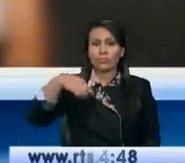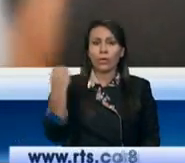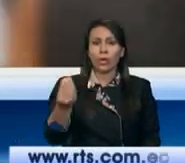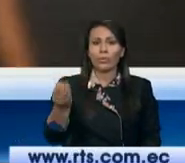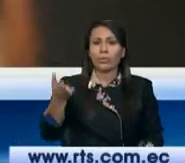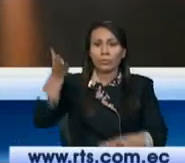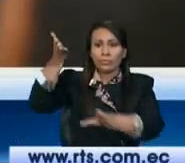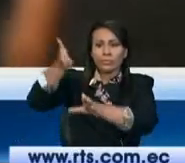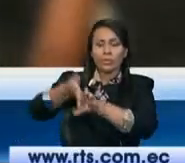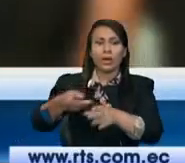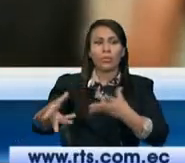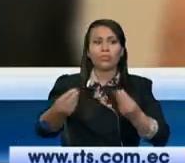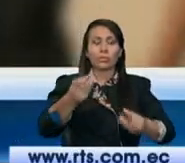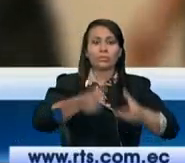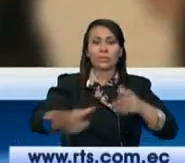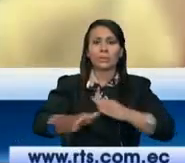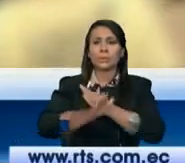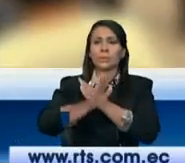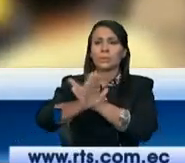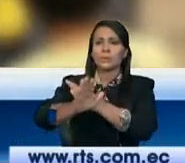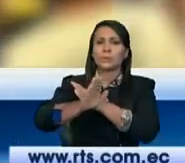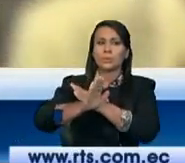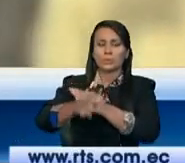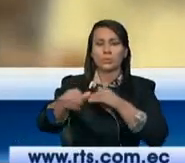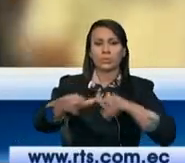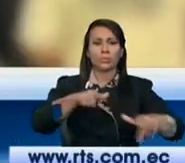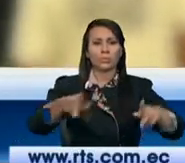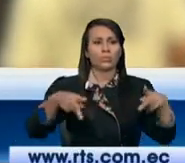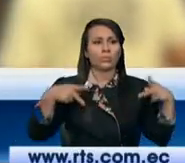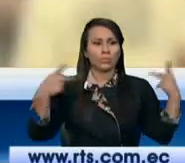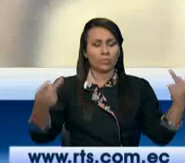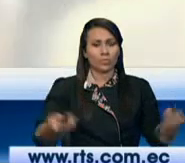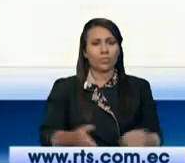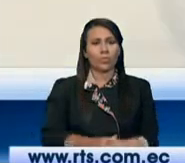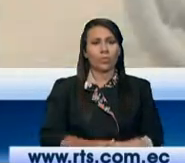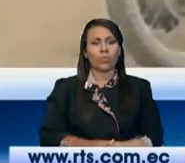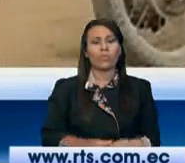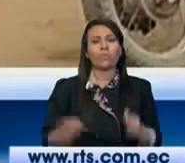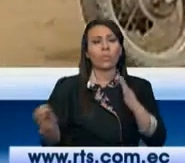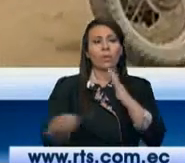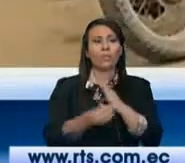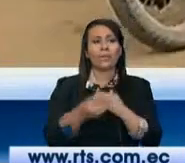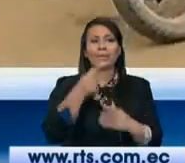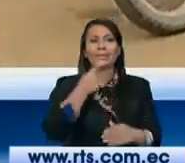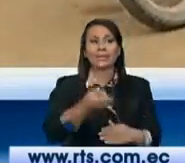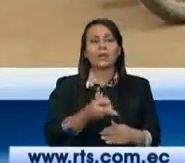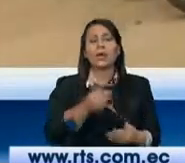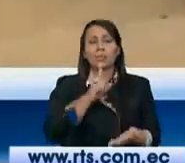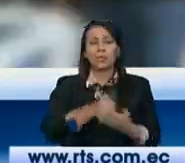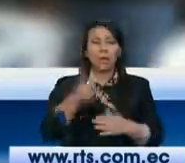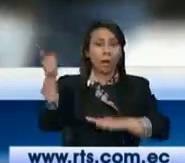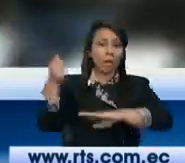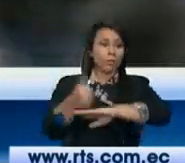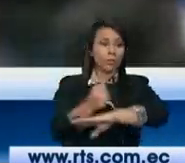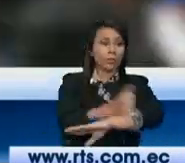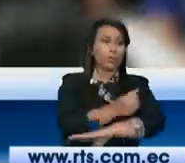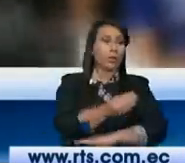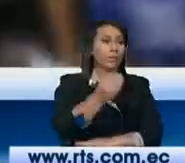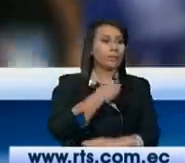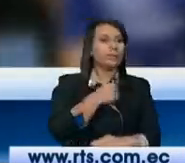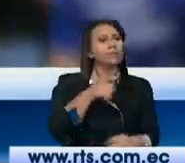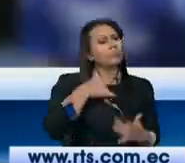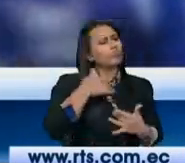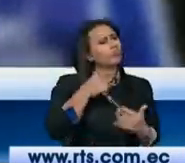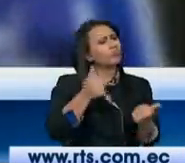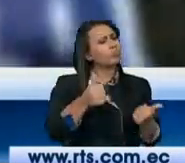Sin embargo, la resistencia por parte de los que en el lugar habitaban se manifestó, pues acotaron que pese a lo que las autoridades aseguraban, se sentían a